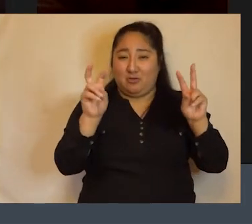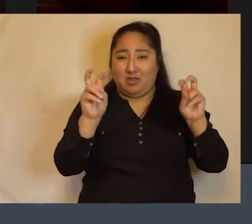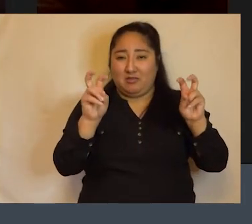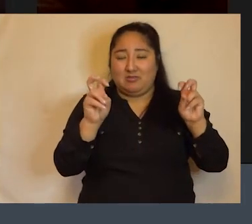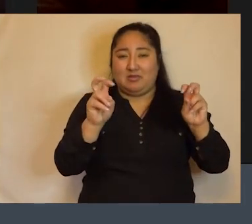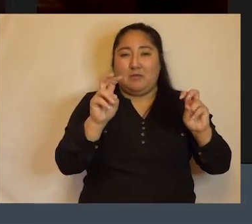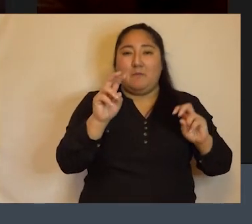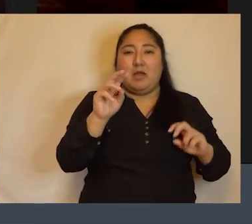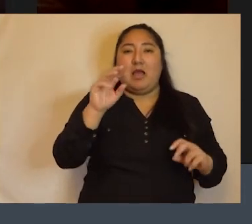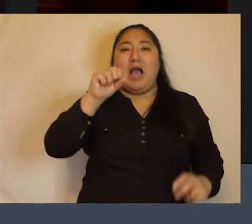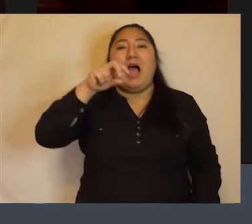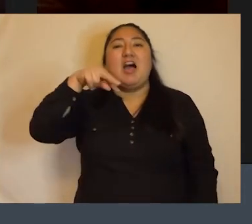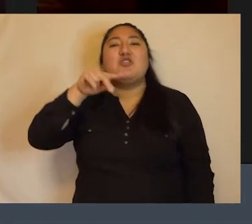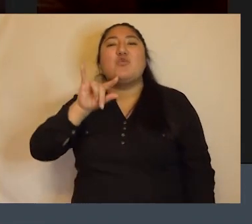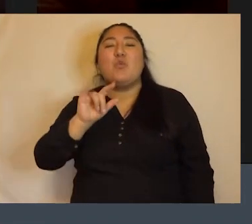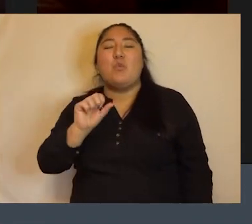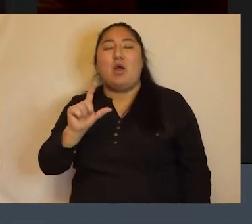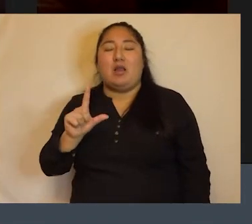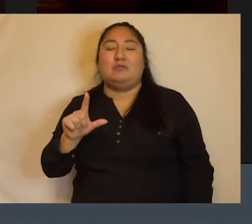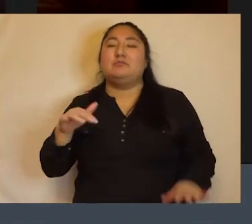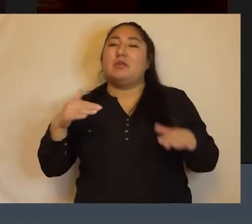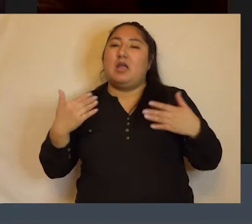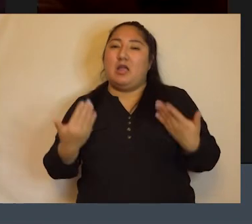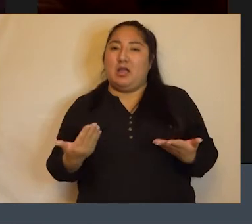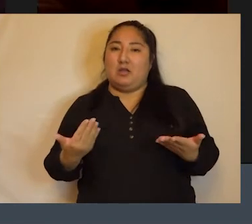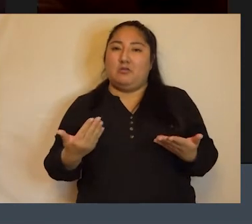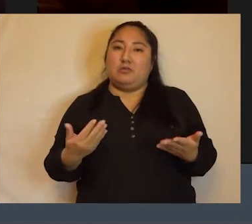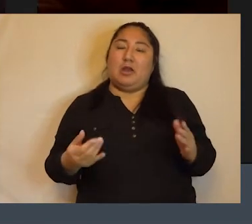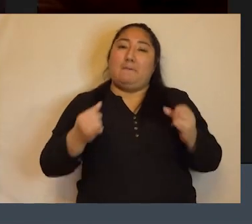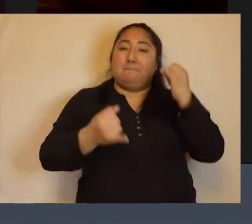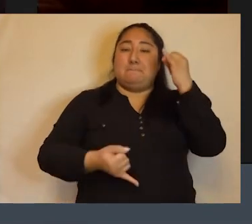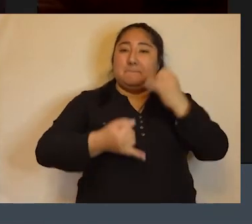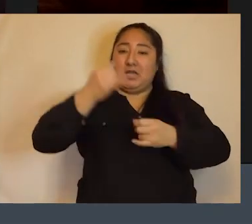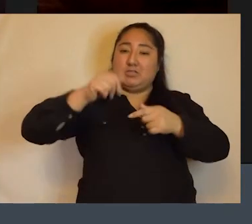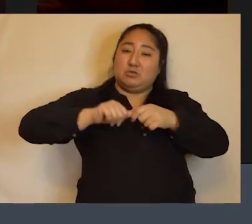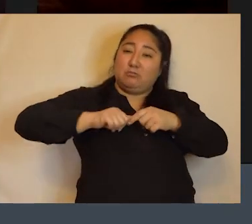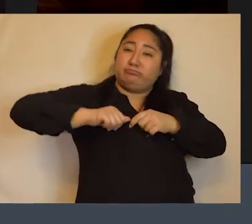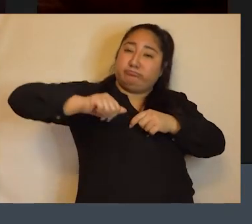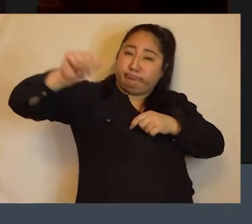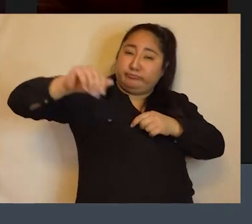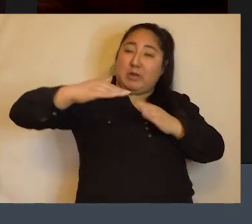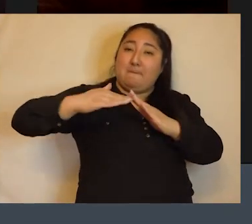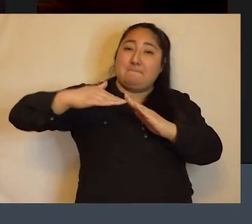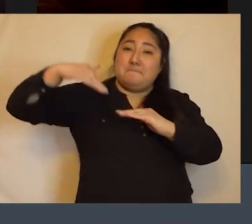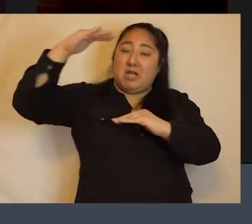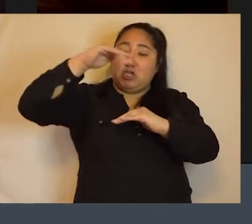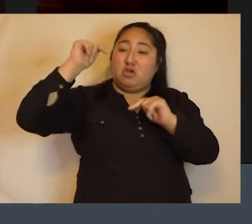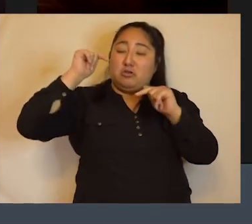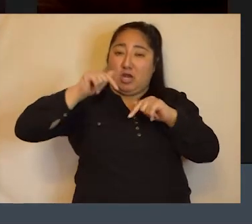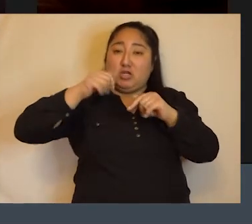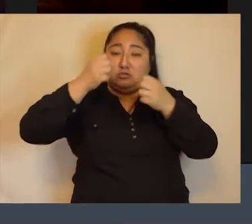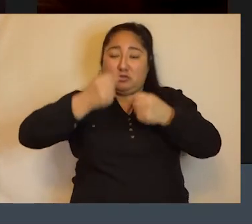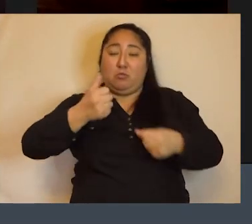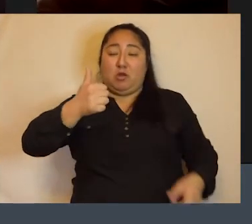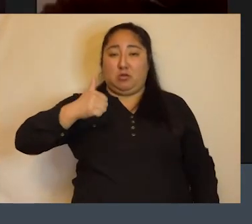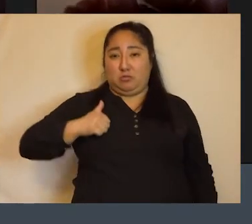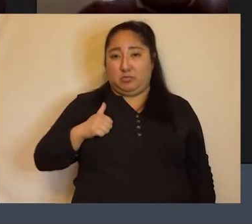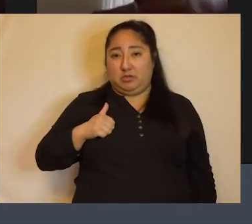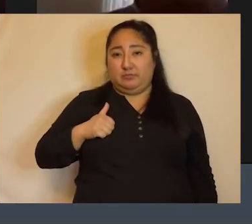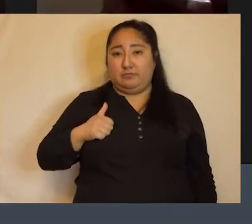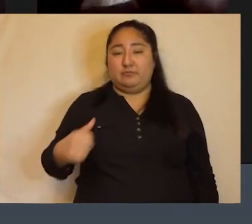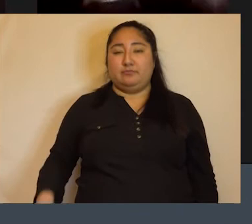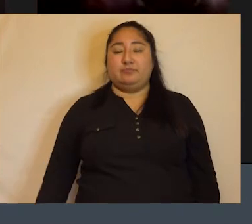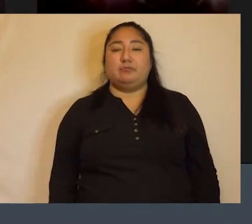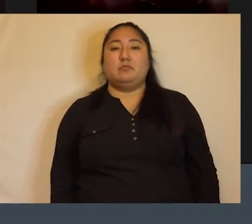en términos anuales. Eso es lo que deberá estar. Entonces, mientras más breve sea el plazo, hay menos probabilidad de que ese promedio se